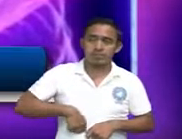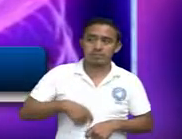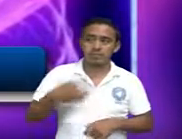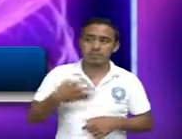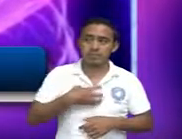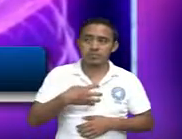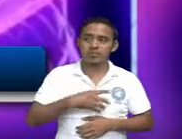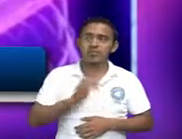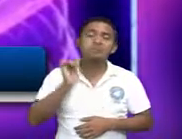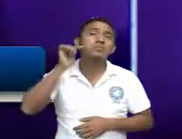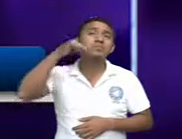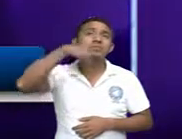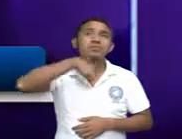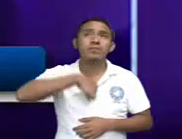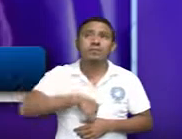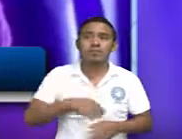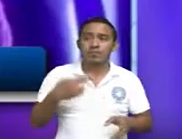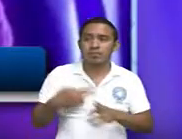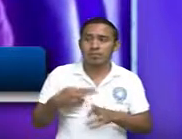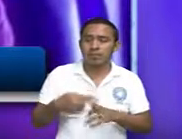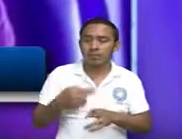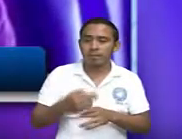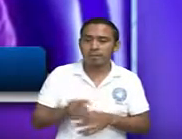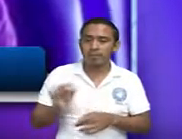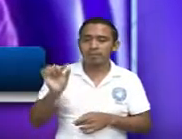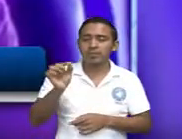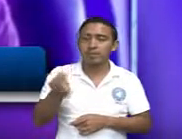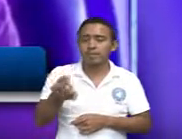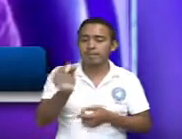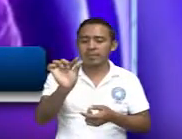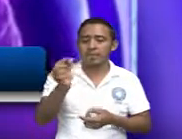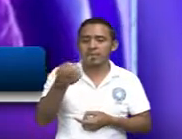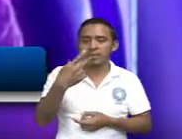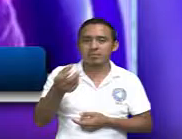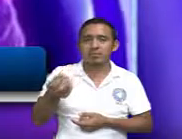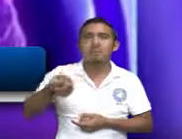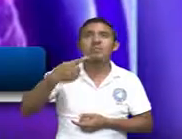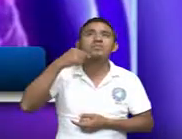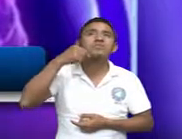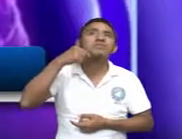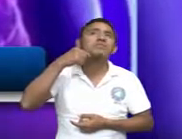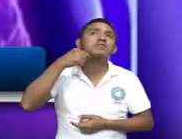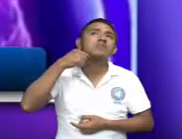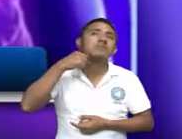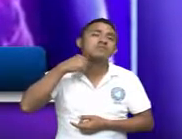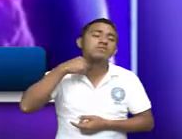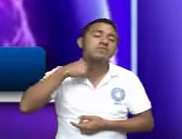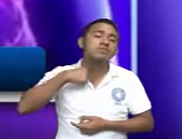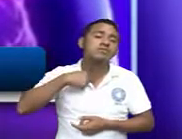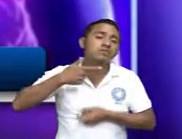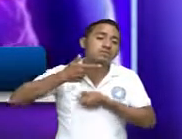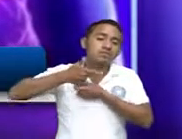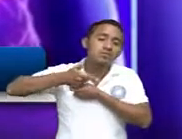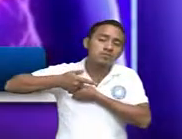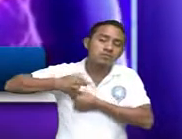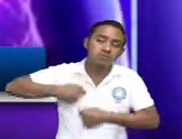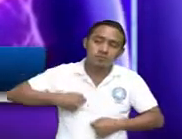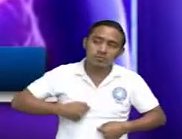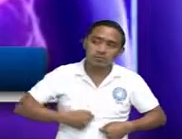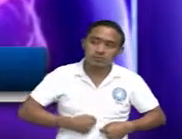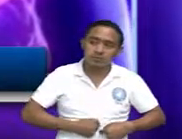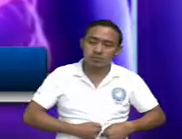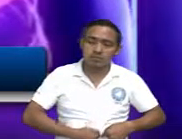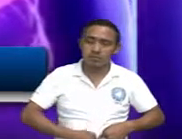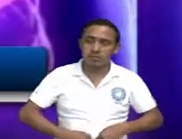endoscopía por cápsula. Ah, interesante. Se la toma, hace su recorrido, va grabando y al salir la cápsula se puede ver